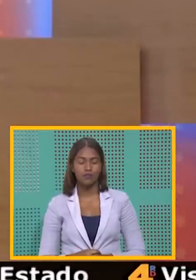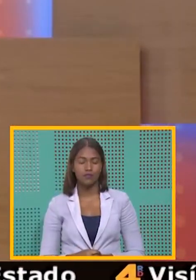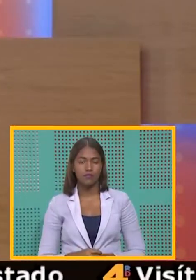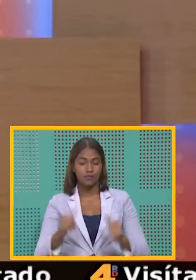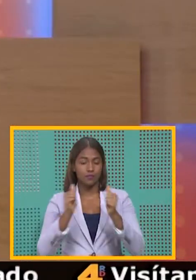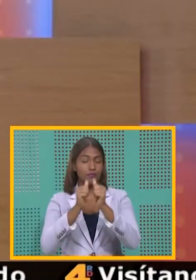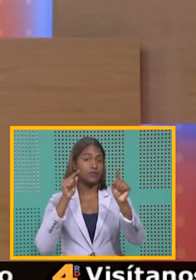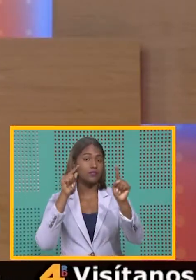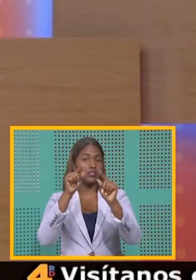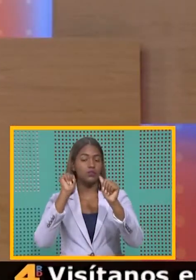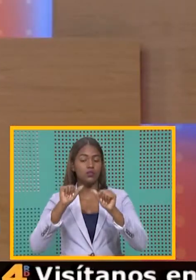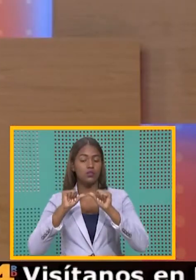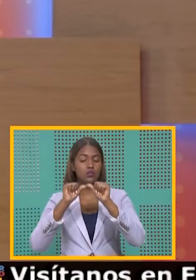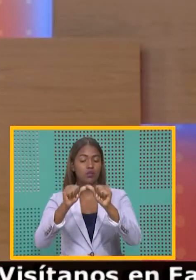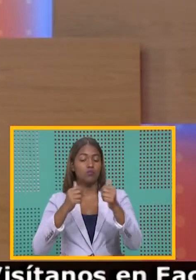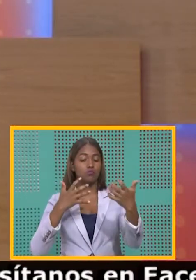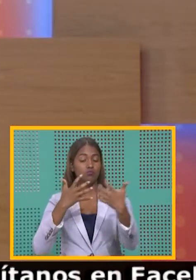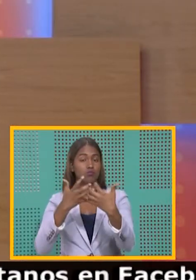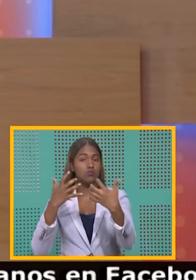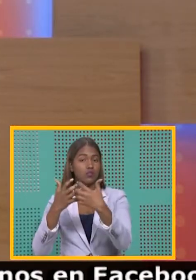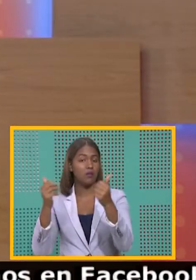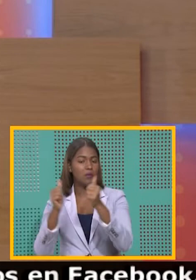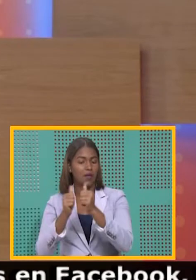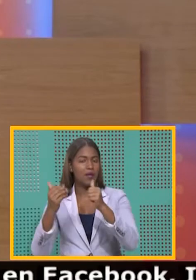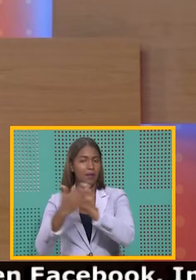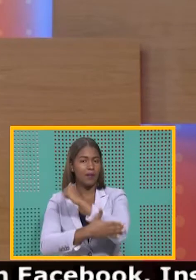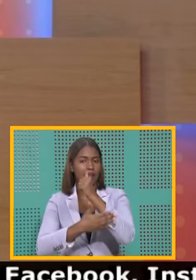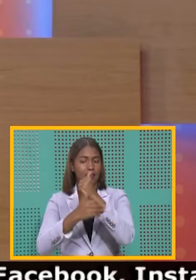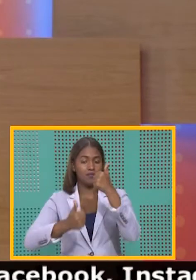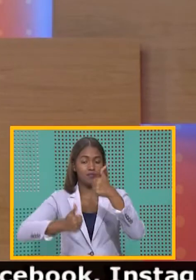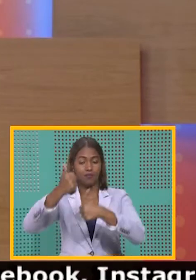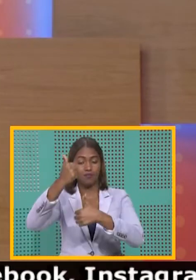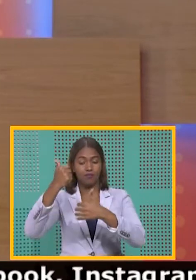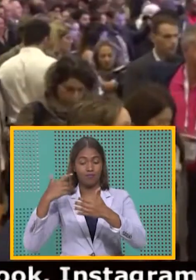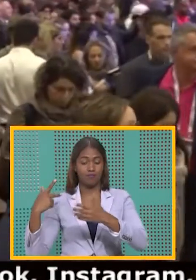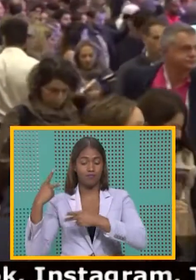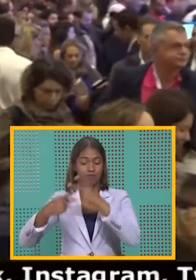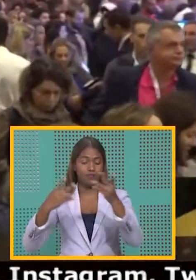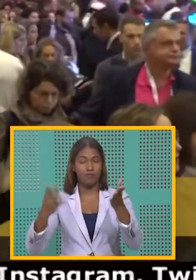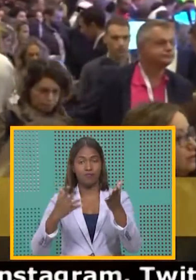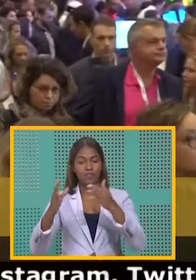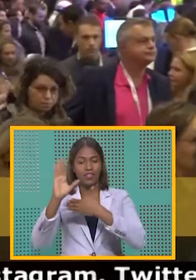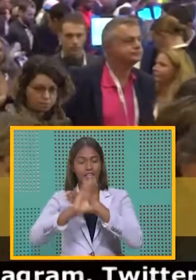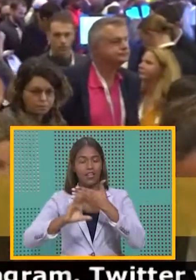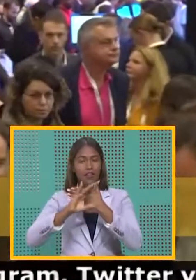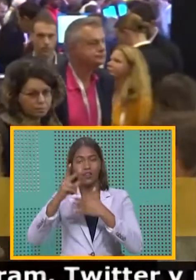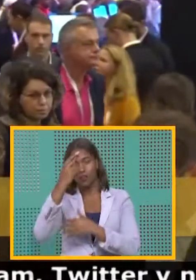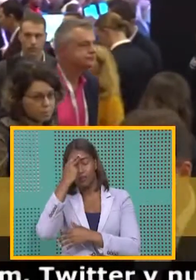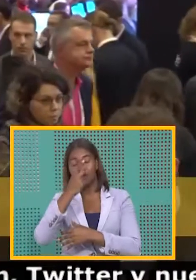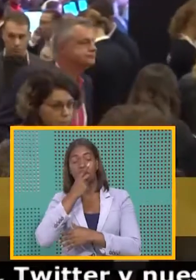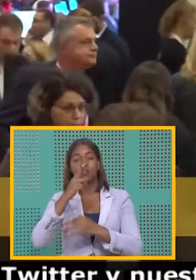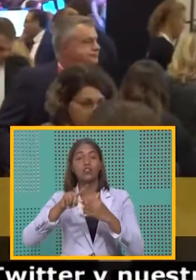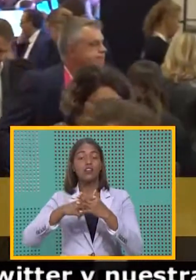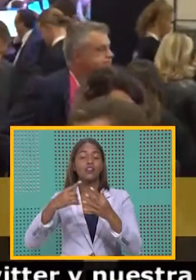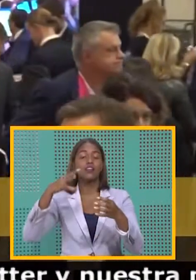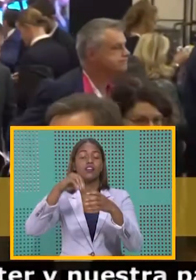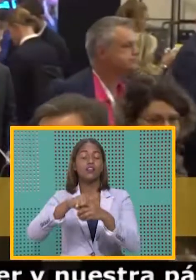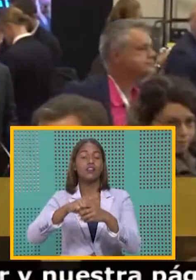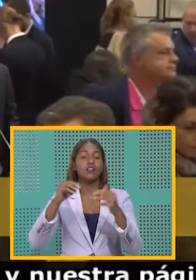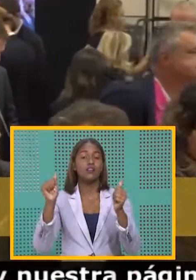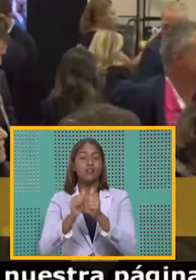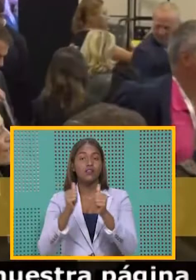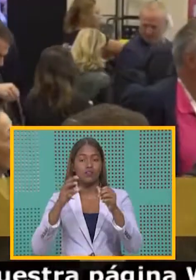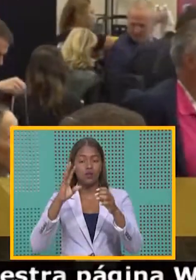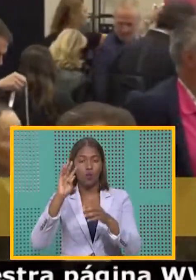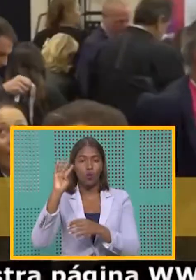Con el objetivo de seguir consolidándose como país líder en el turismo en el Caribe, República Dominicana inició su participación en